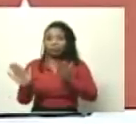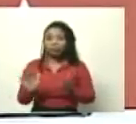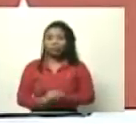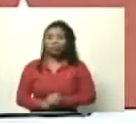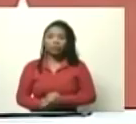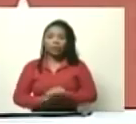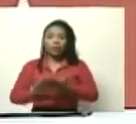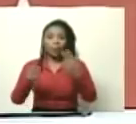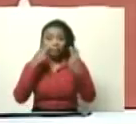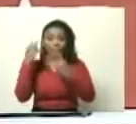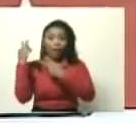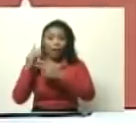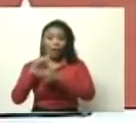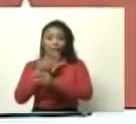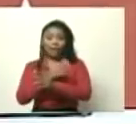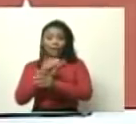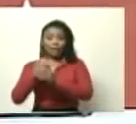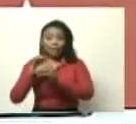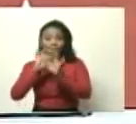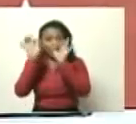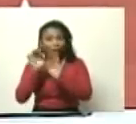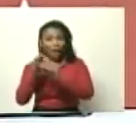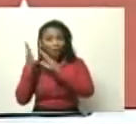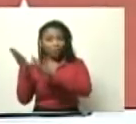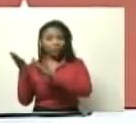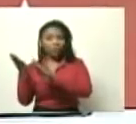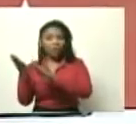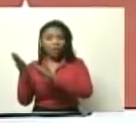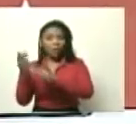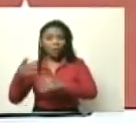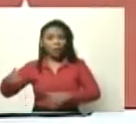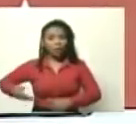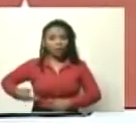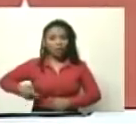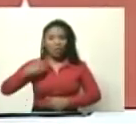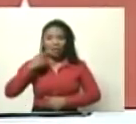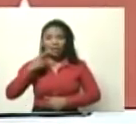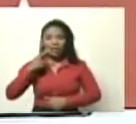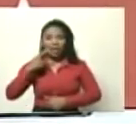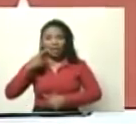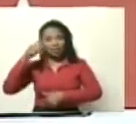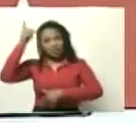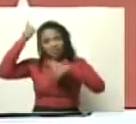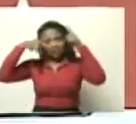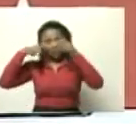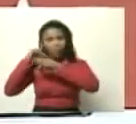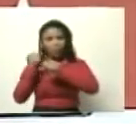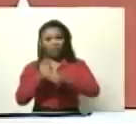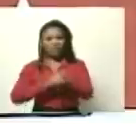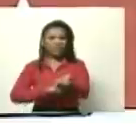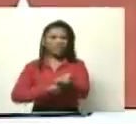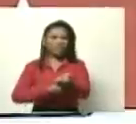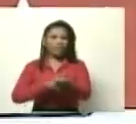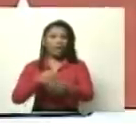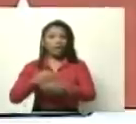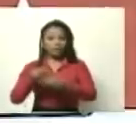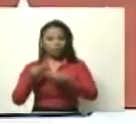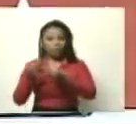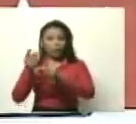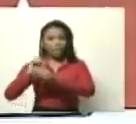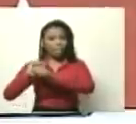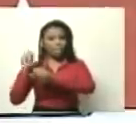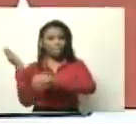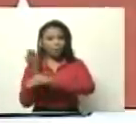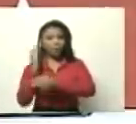Ya está. Mira, le regaló un bate a por las costillas, decía mi comandante Chávez. Por amargado, hay que darle.